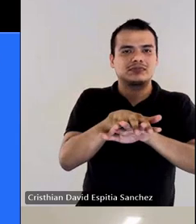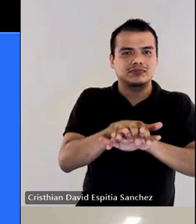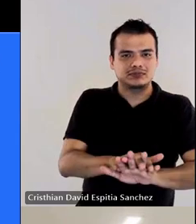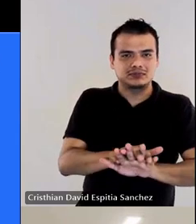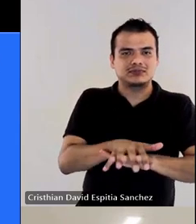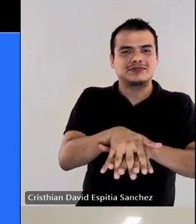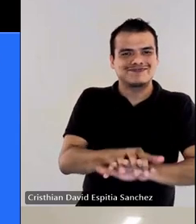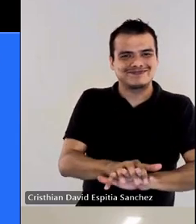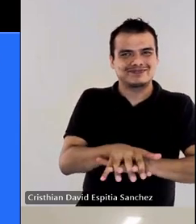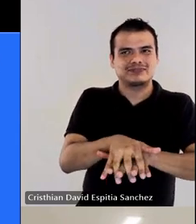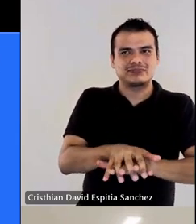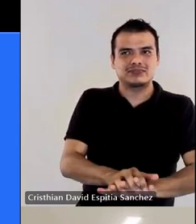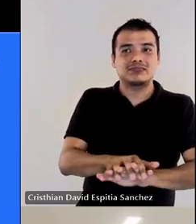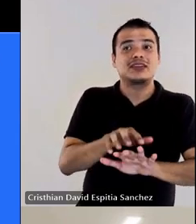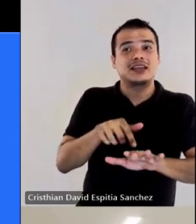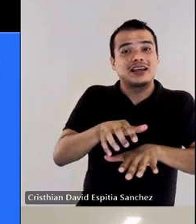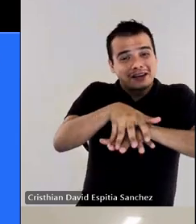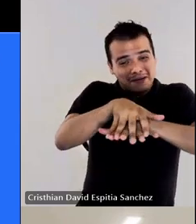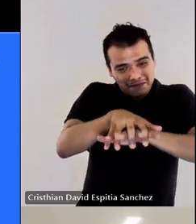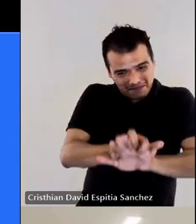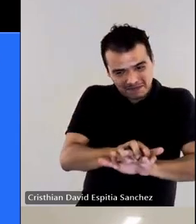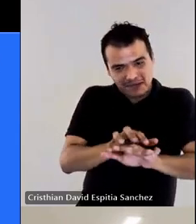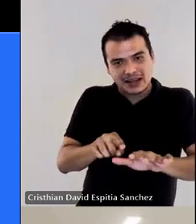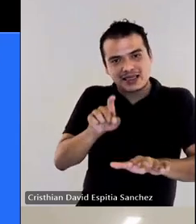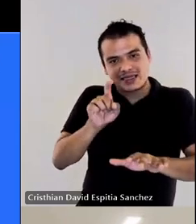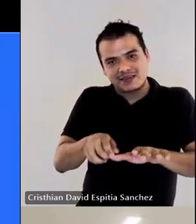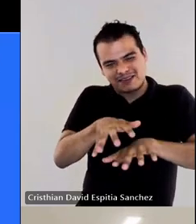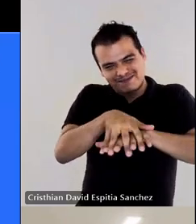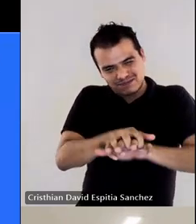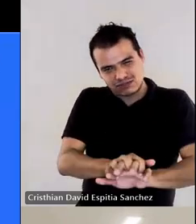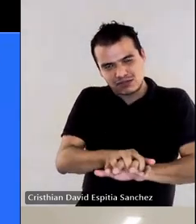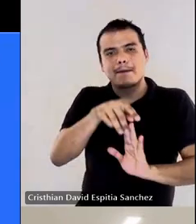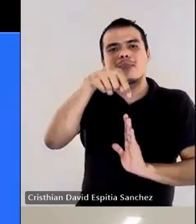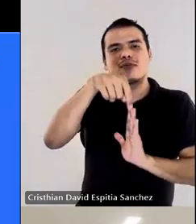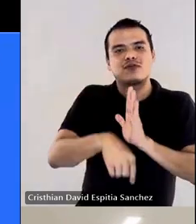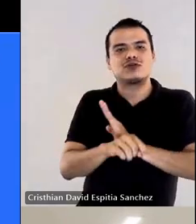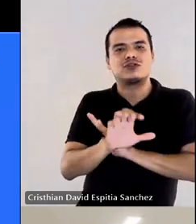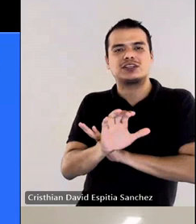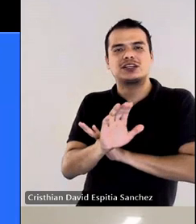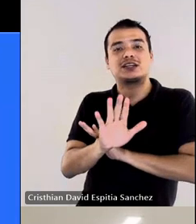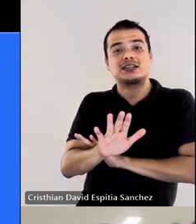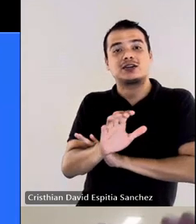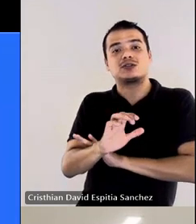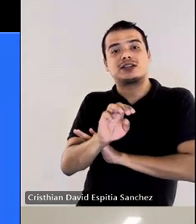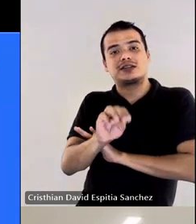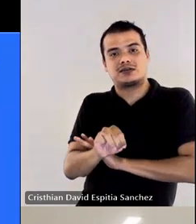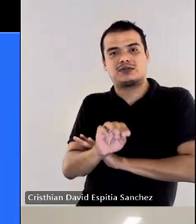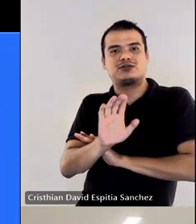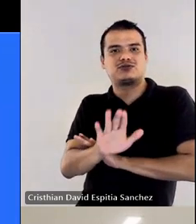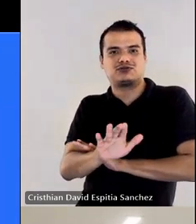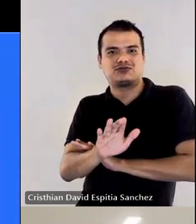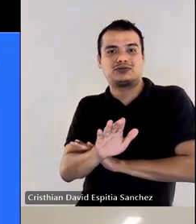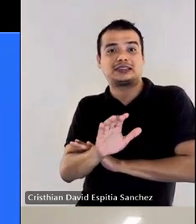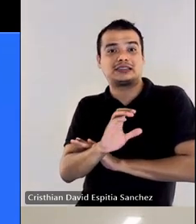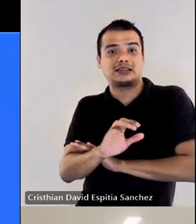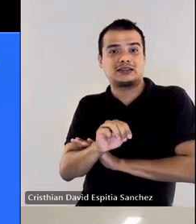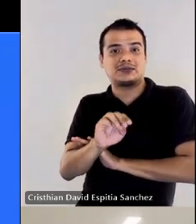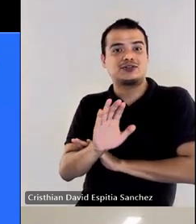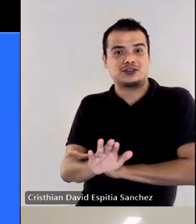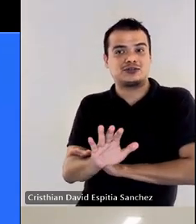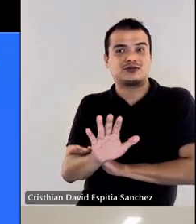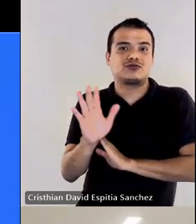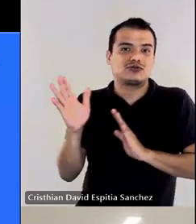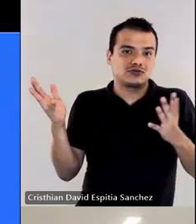el hundimiento, ojalá de 5 centímetros aproximadamente, y vamos a permitir que nuevamente el tórax se expanda para nuevamente volverlo a